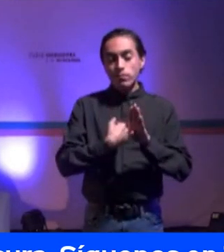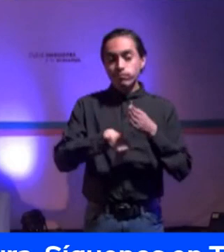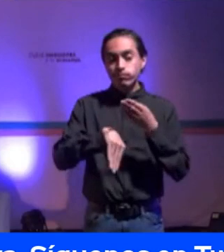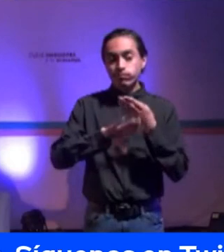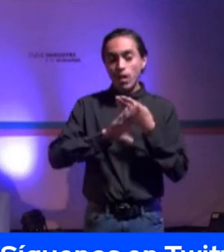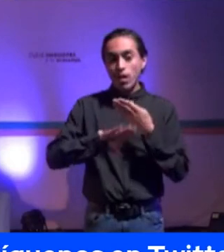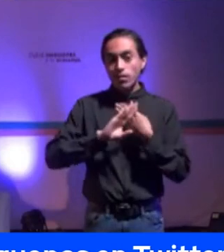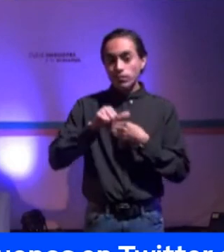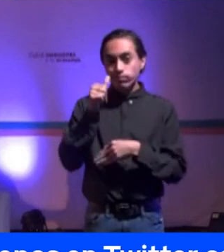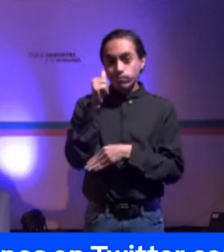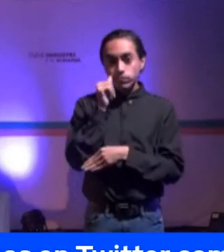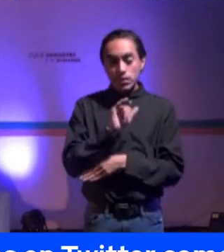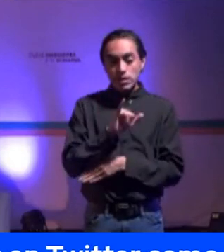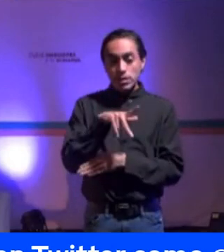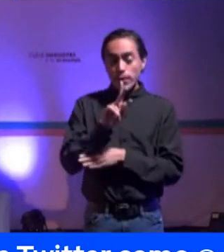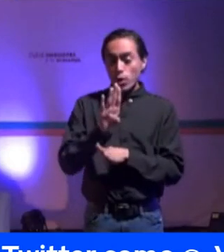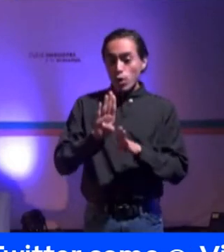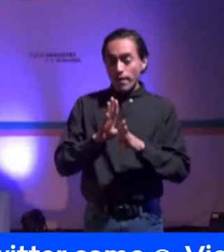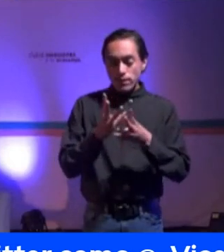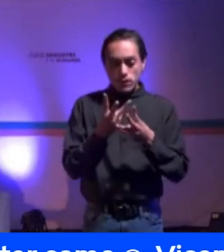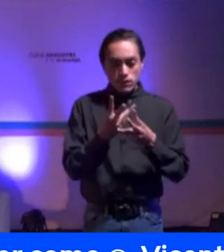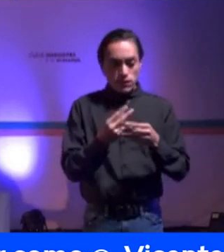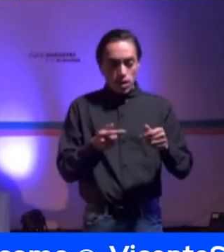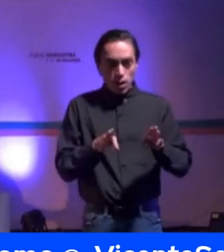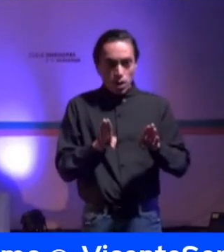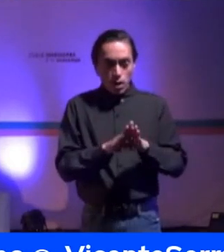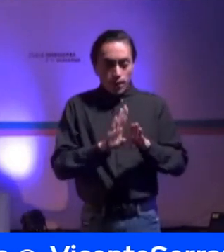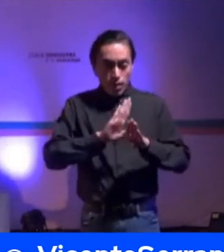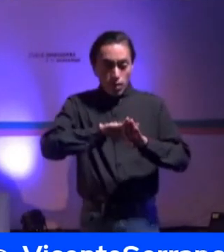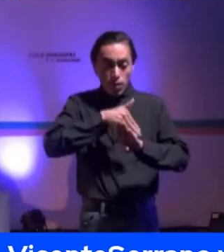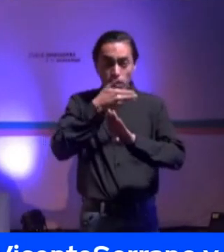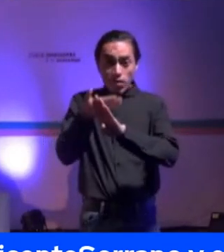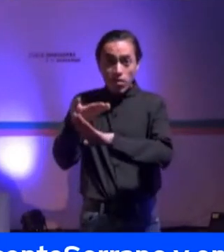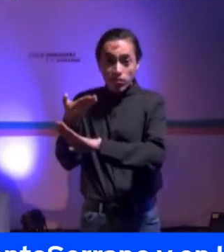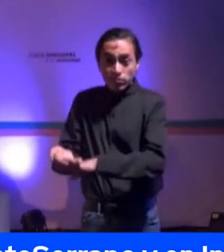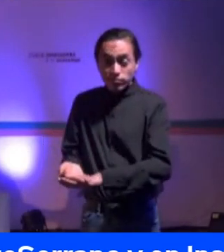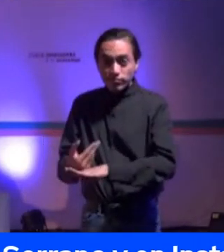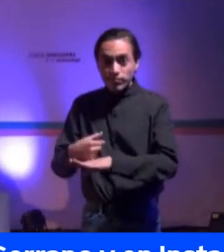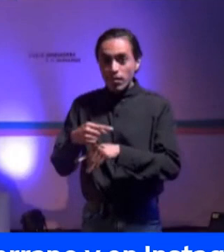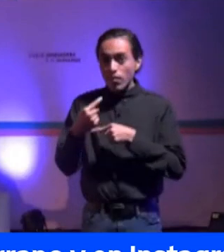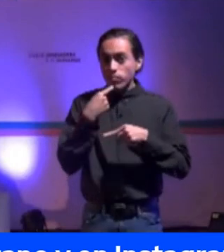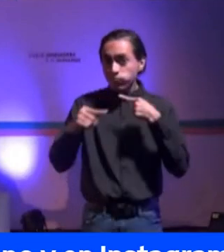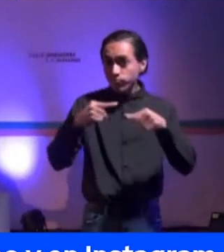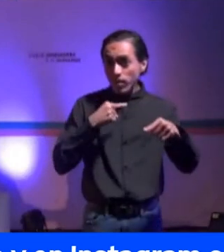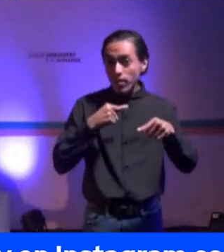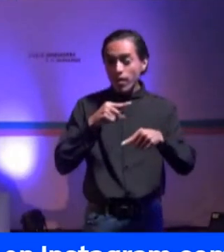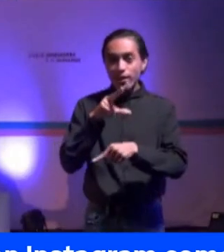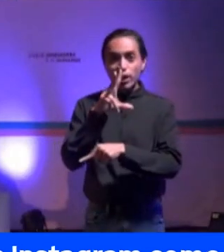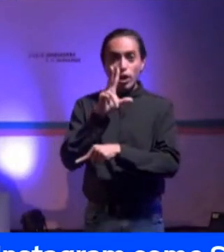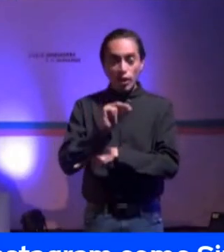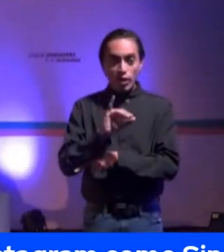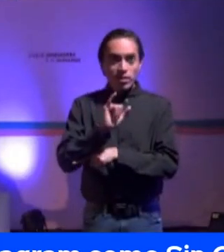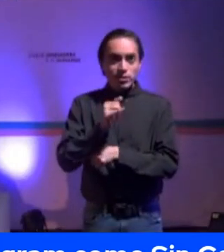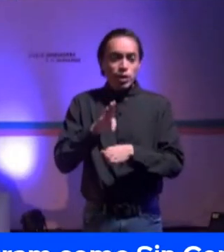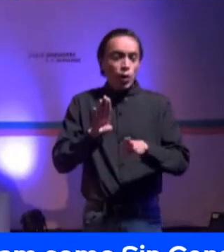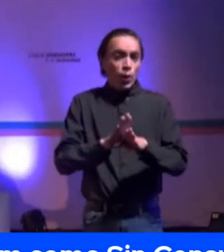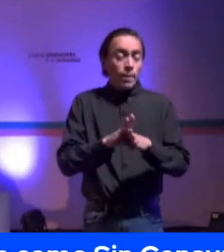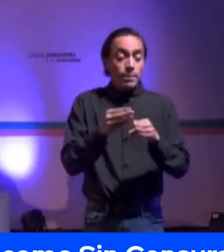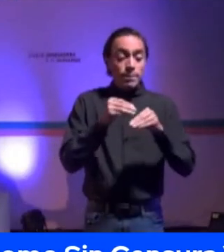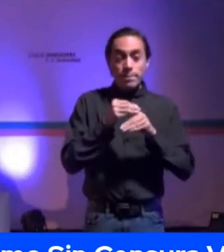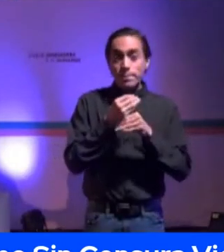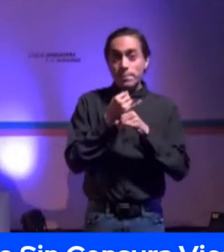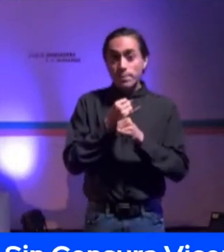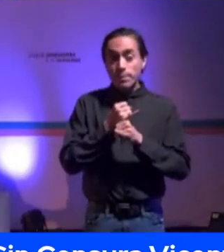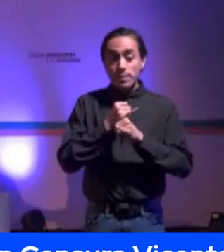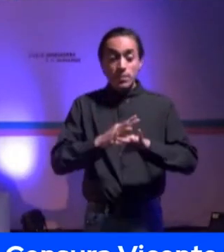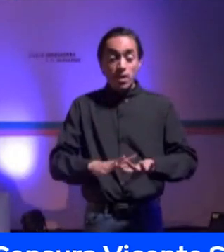¿sí? Pero no resolvemos atacando de regreso. Resolvemos con información, ¿sí? Resolvemos